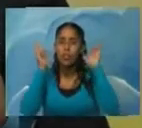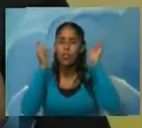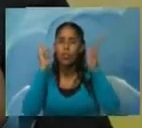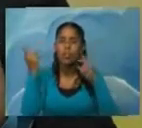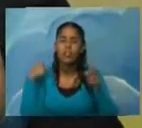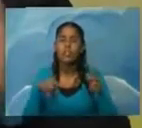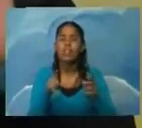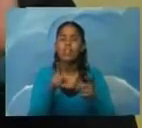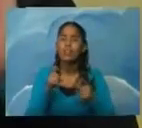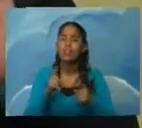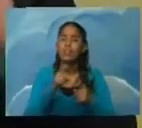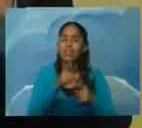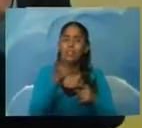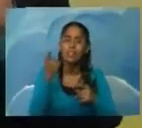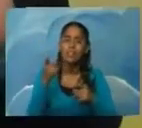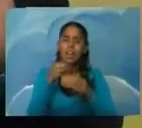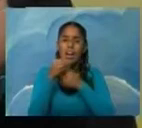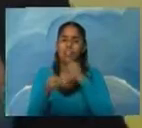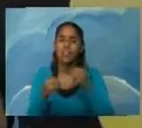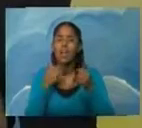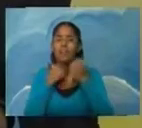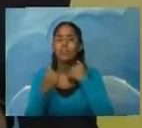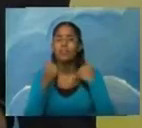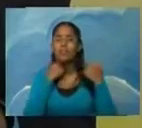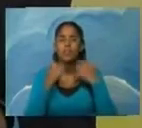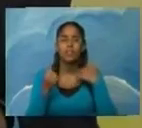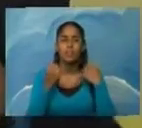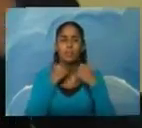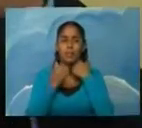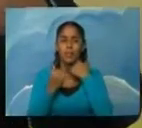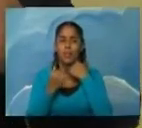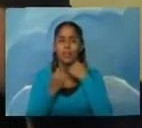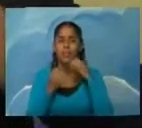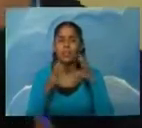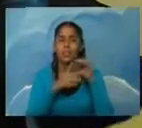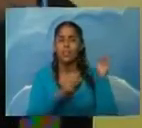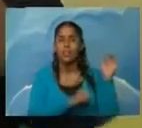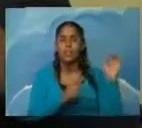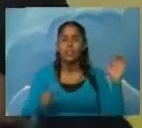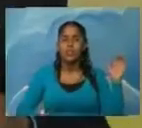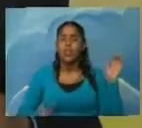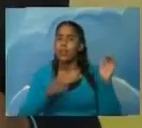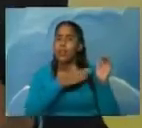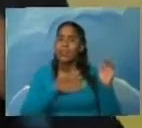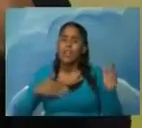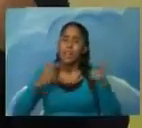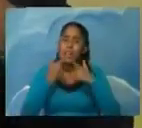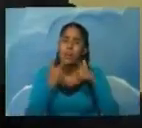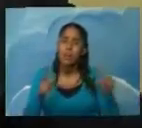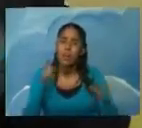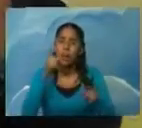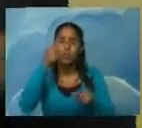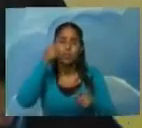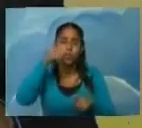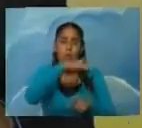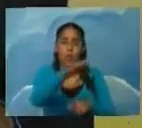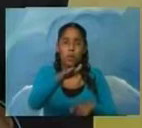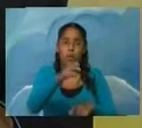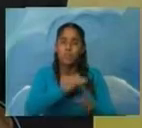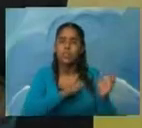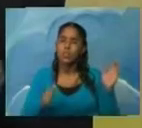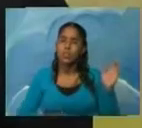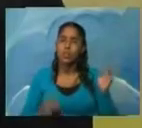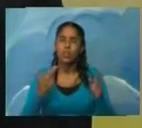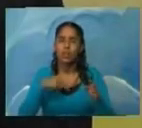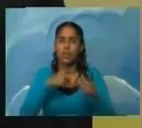una bacteria que causa enfermedad en el ser humano. El Señor quería librar a su pueblo, el Señor nos quiere librar a